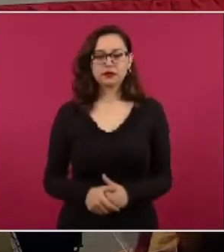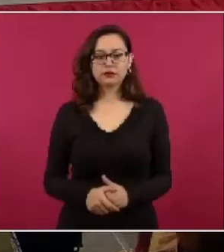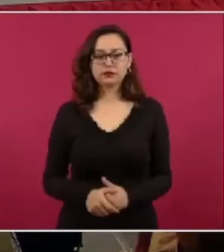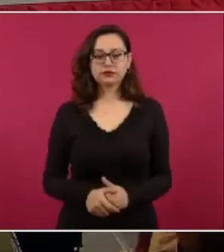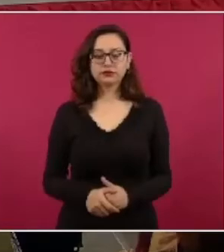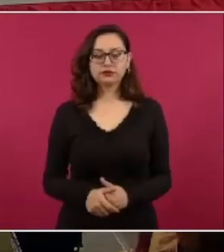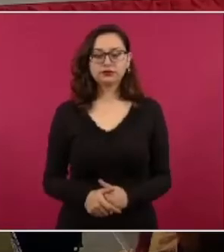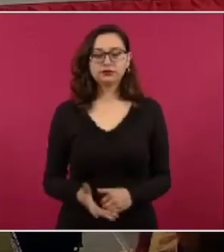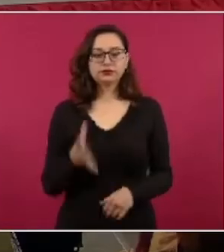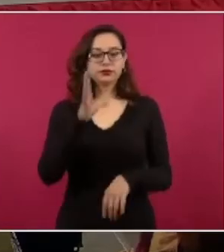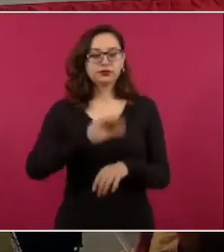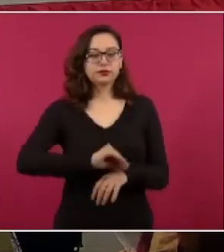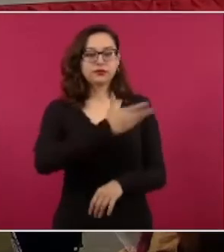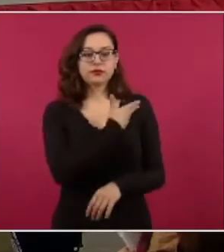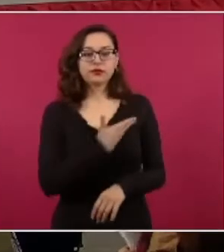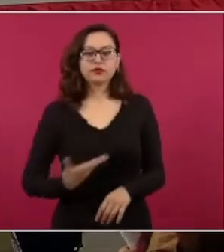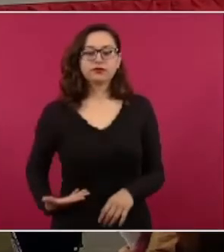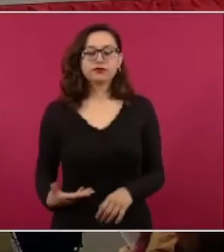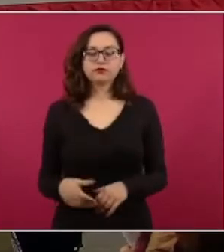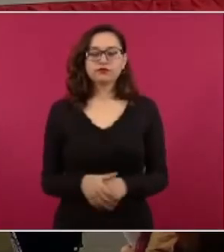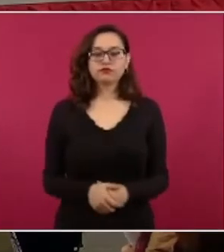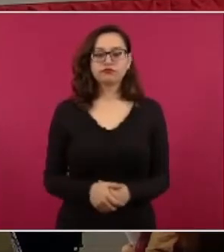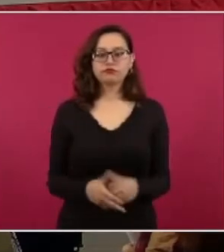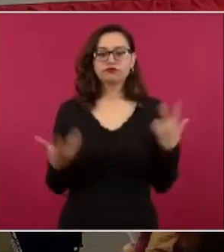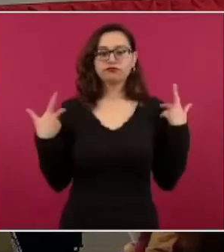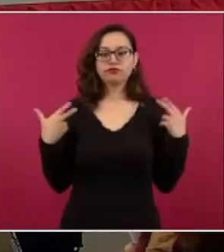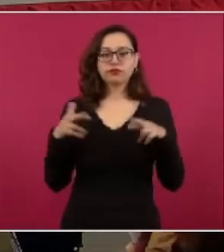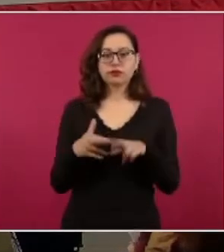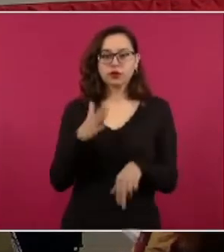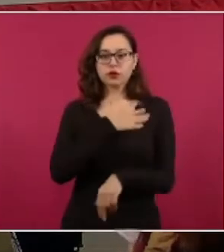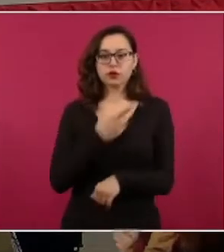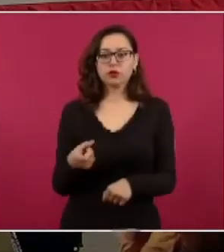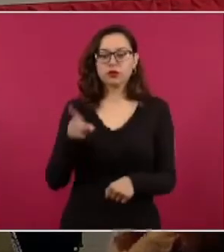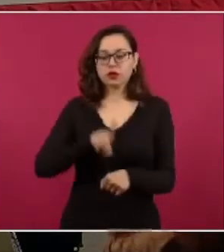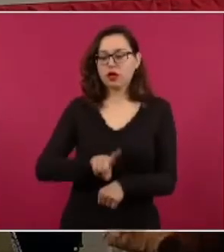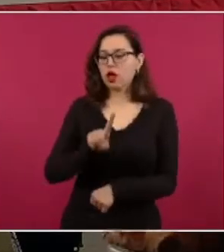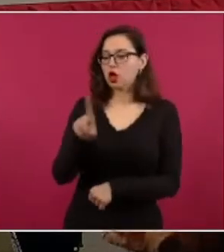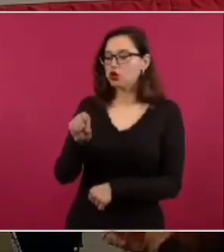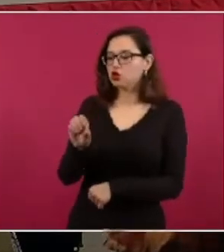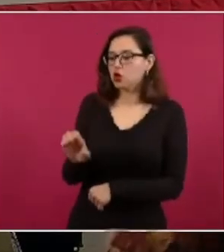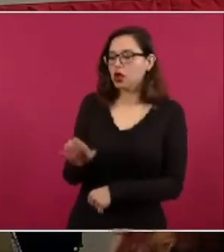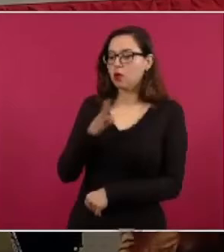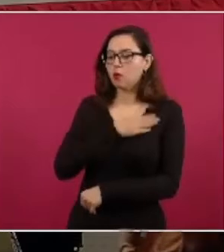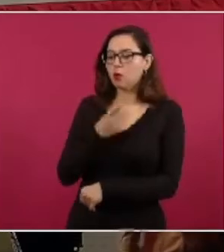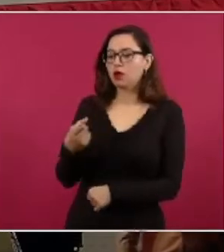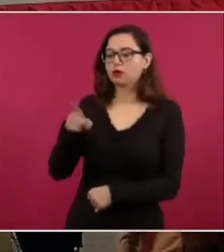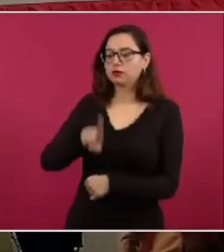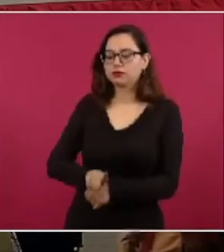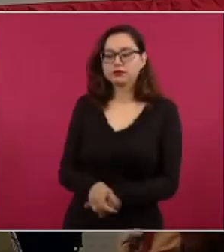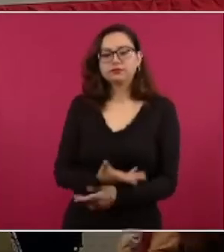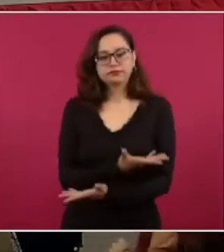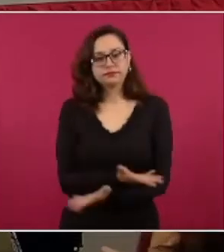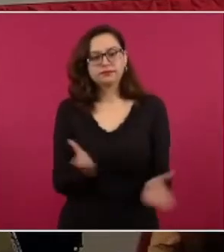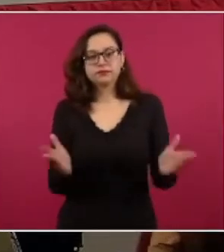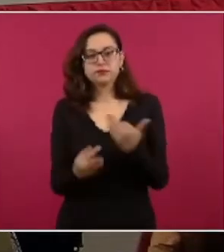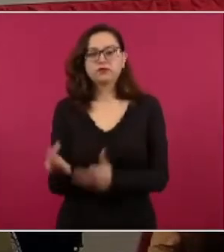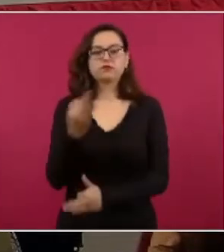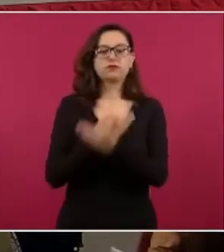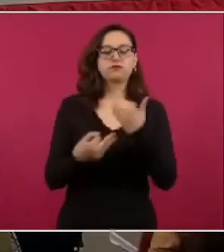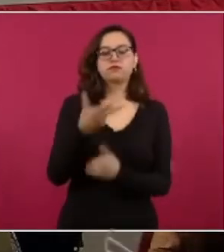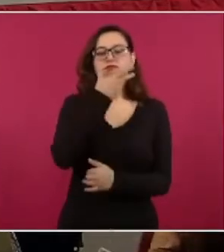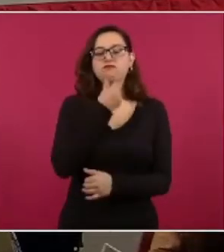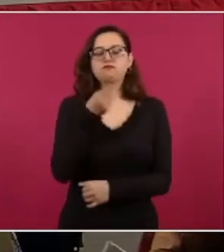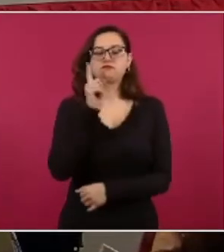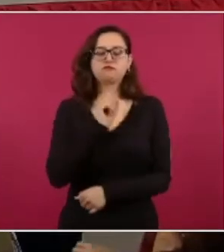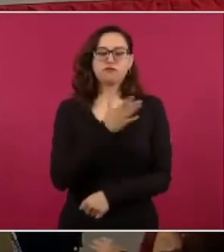Con su permiso, presidente. Maestro, buenos días. Querido Zoe, buenos días. Muy buenos días a todas y todos. Vamos a comentar